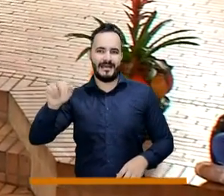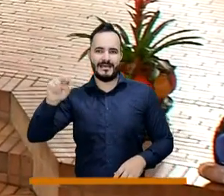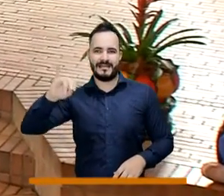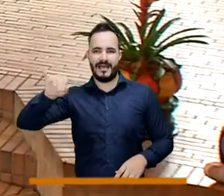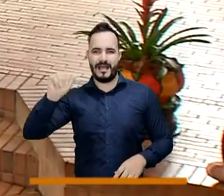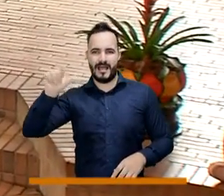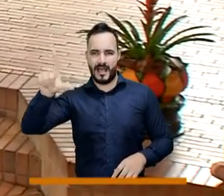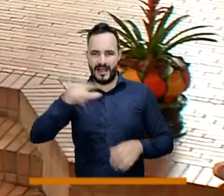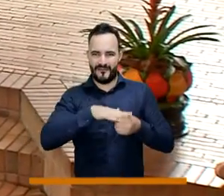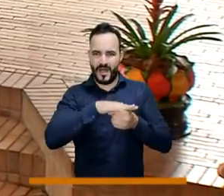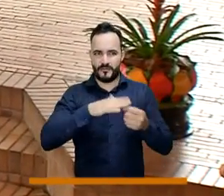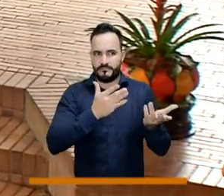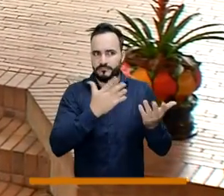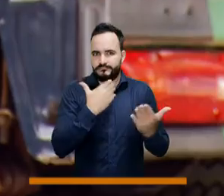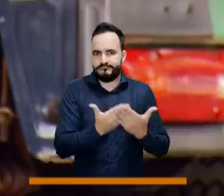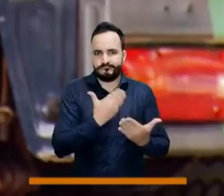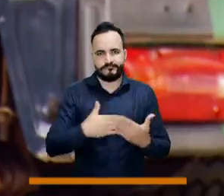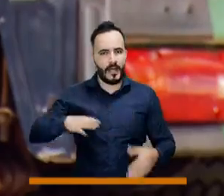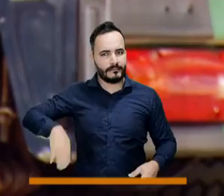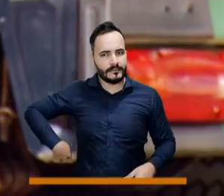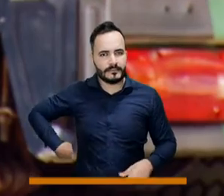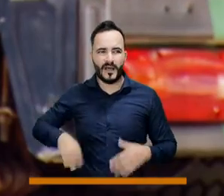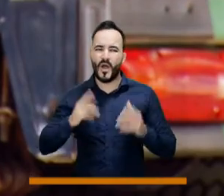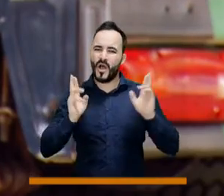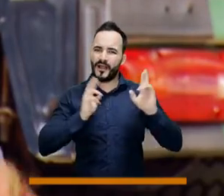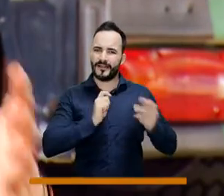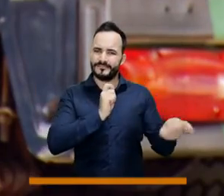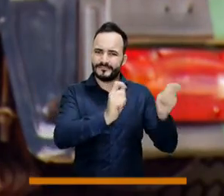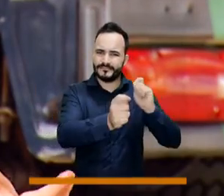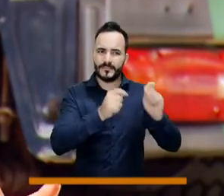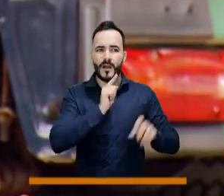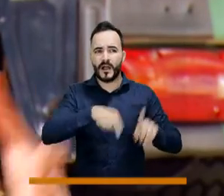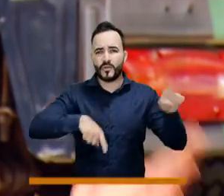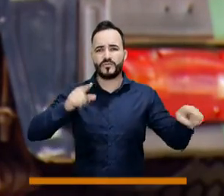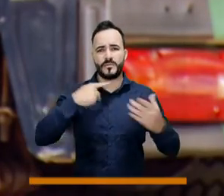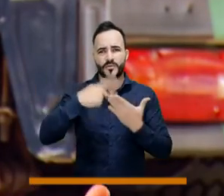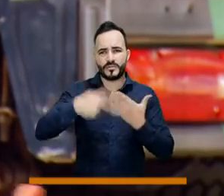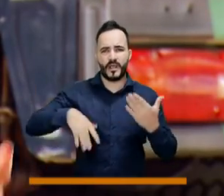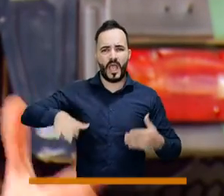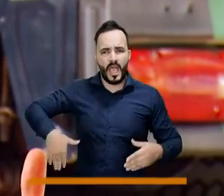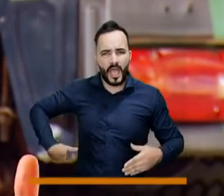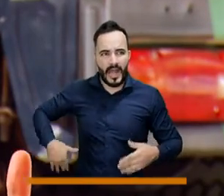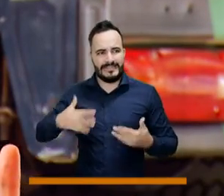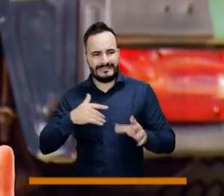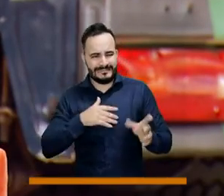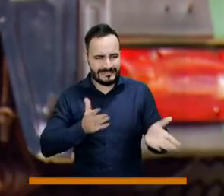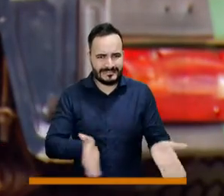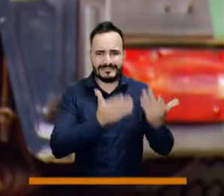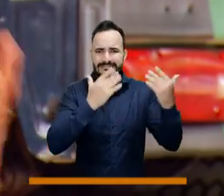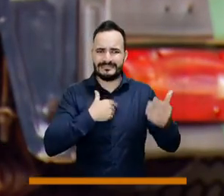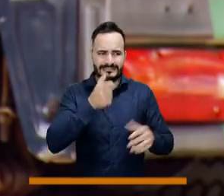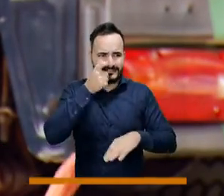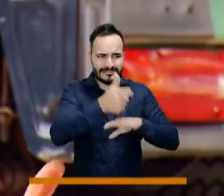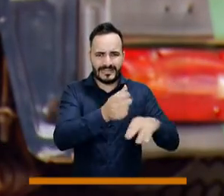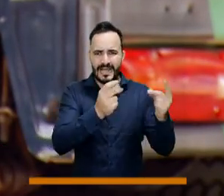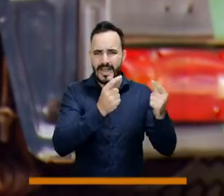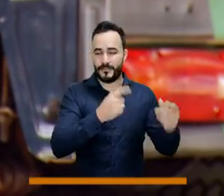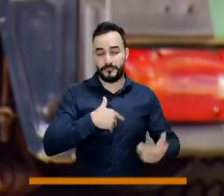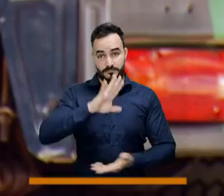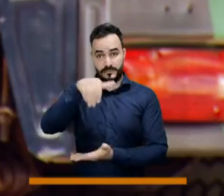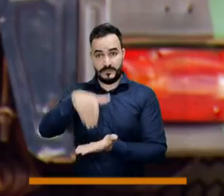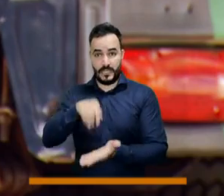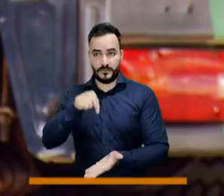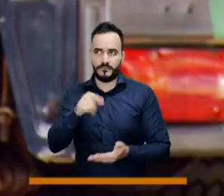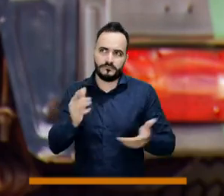adelante no solamente Naranjal, sino grandes procesos de renovación urbana que tiene la ciudad pendientes y que no se han ejecutado y que no se han llevado a cabo. En el centro necesitamos